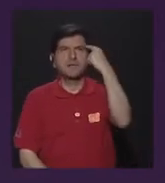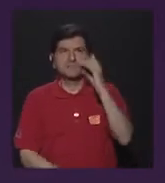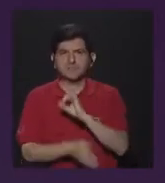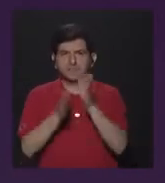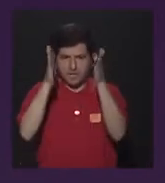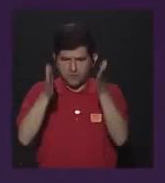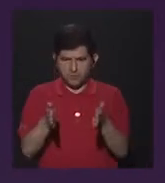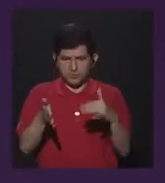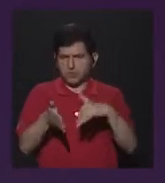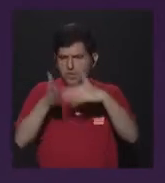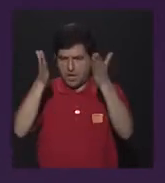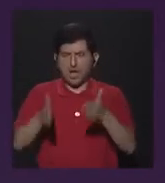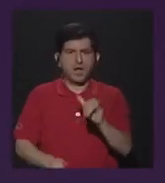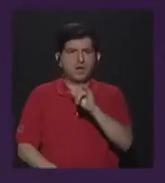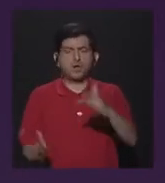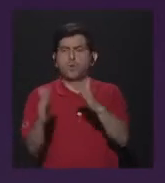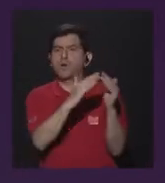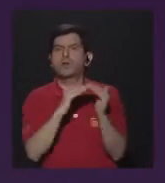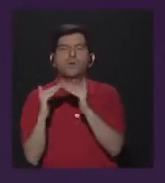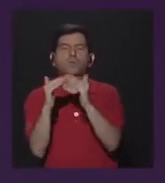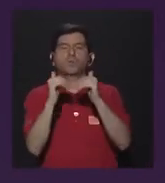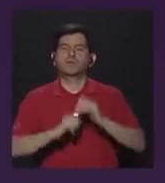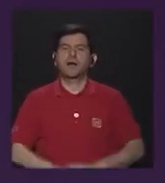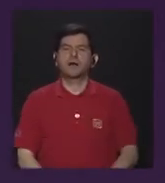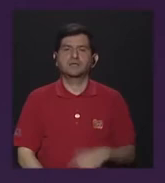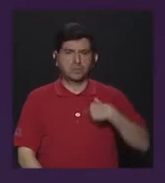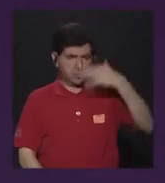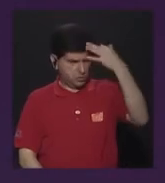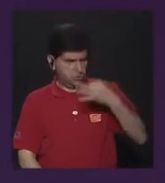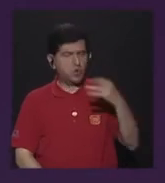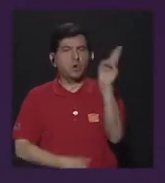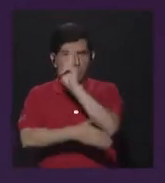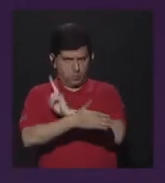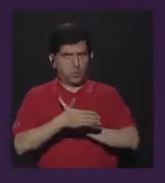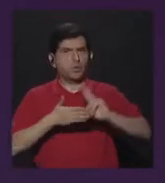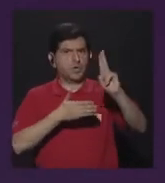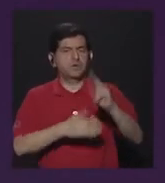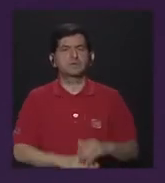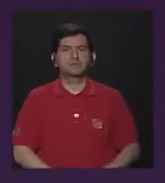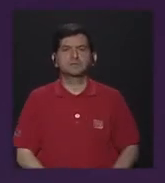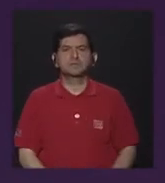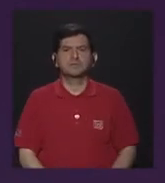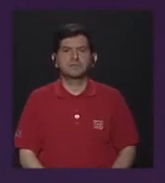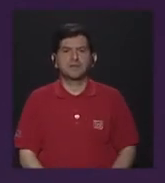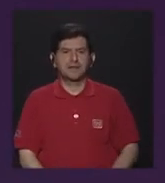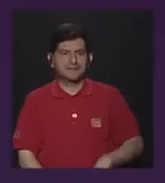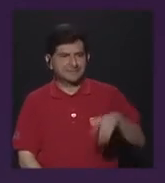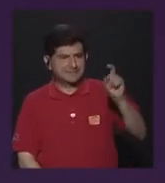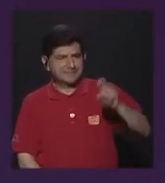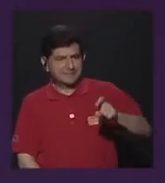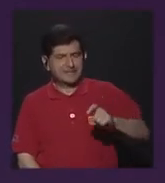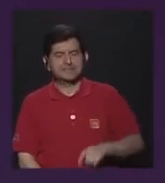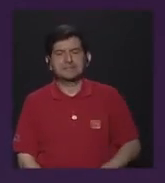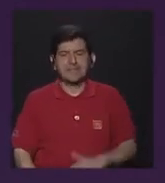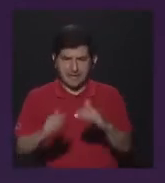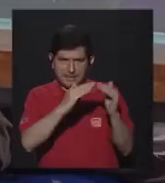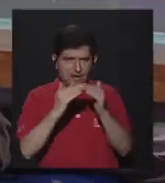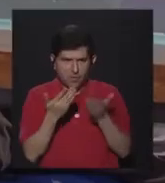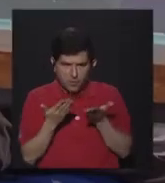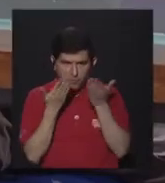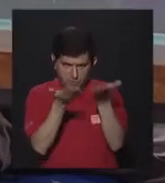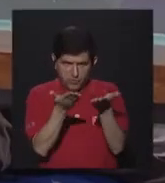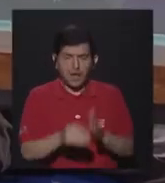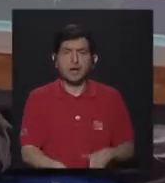estudiantes como de la misma comunidad yo creo que la universidad le debe algo a esta comunidad la que